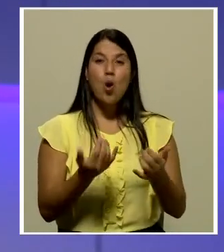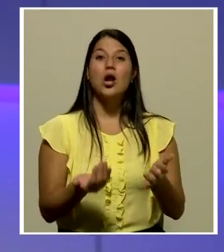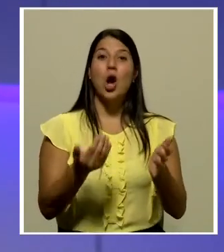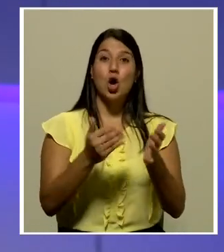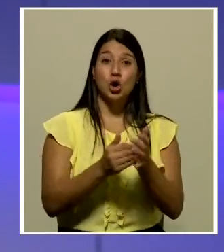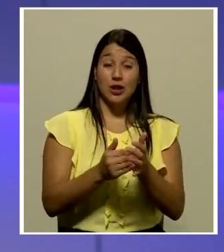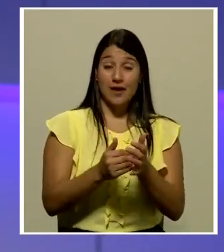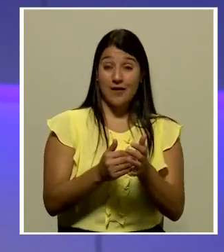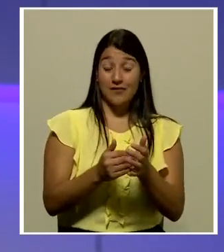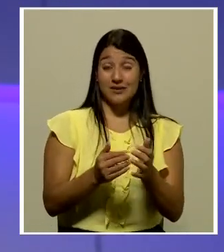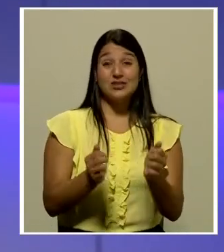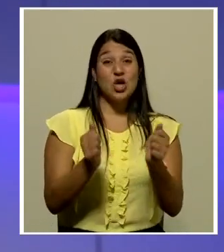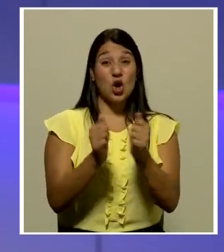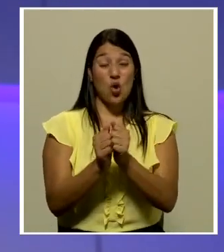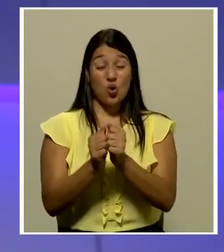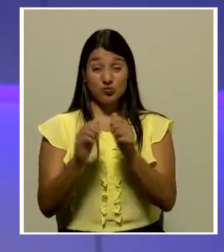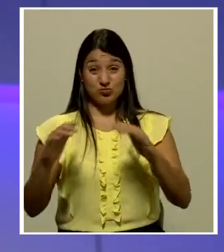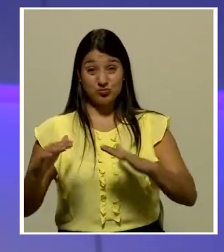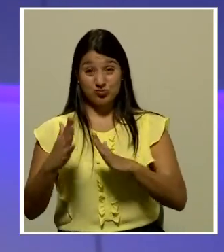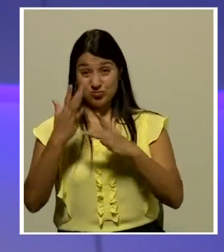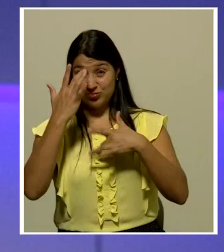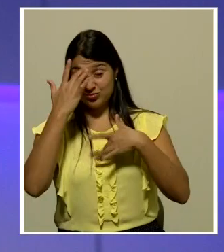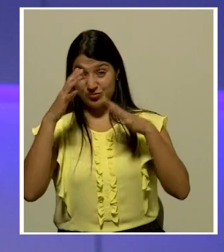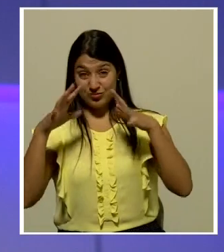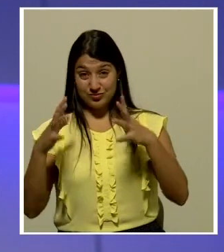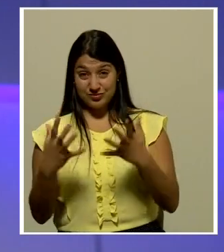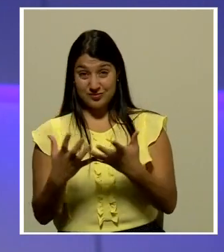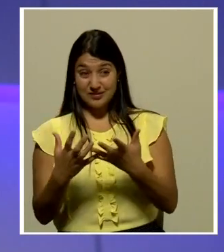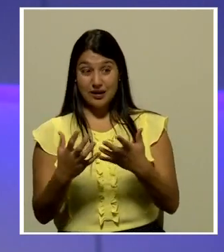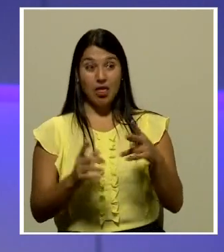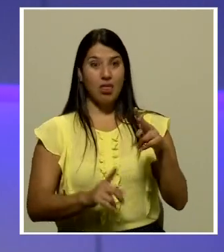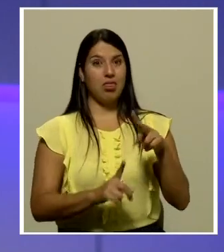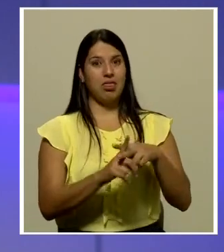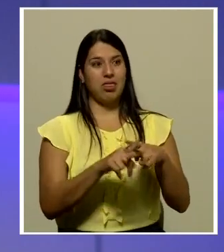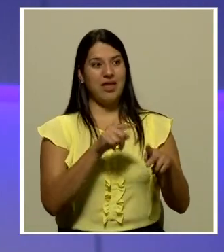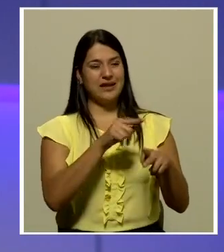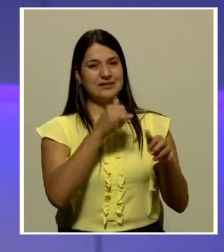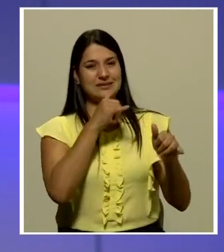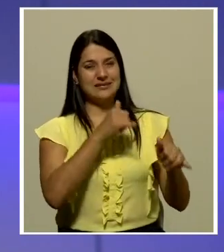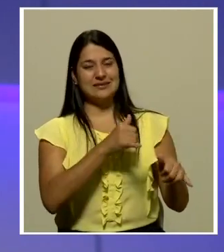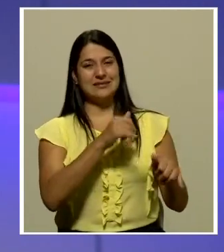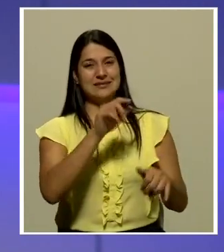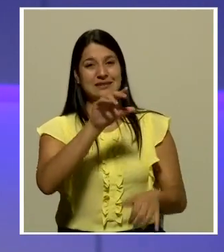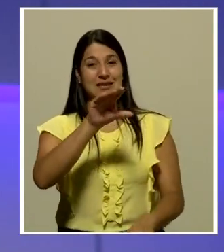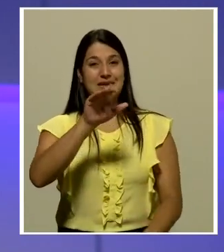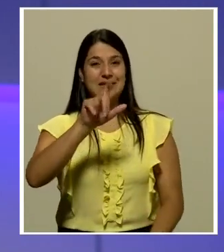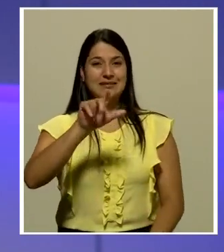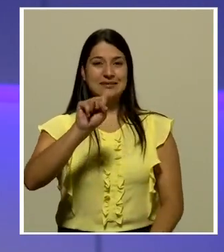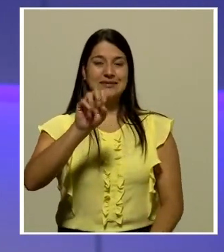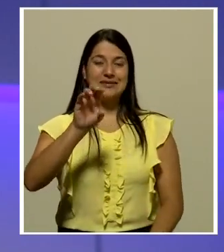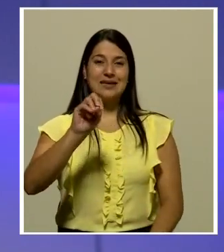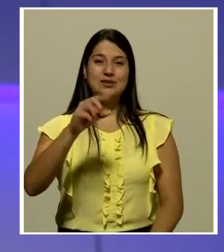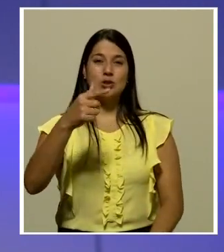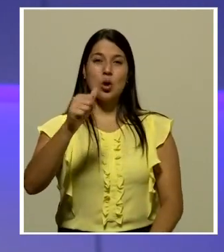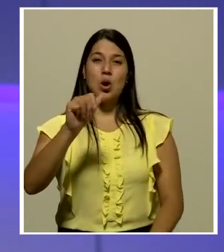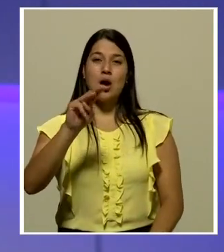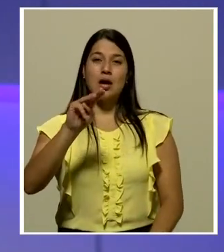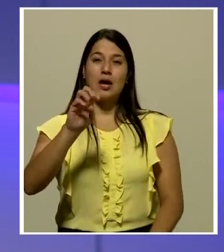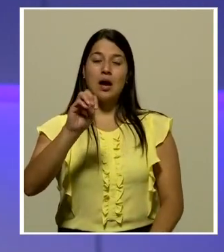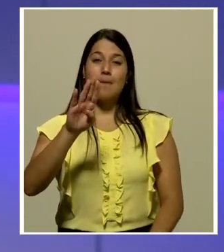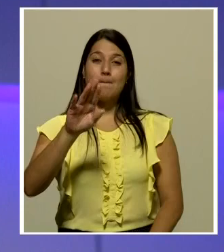vuelve a tener vigencia con la acusación de don Celso, que va a tener que estarse